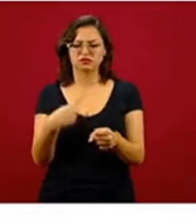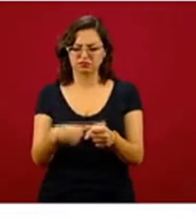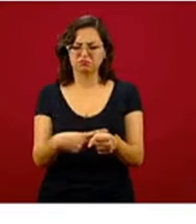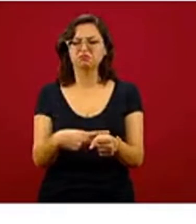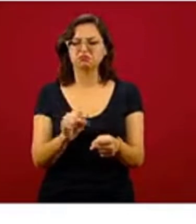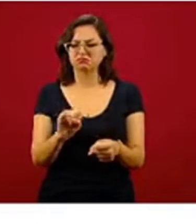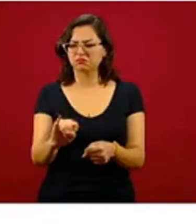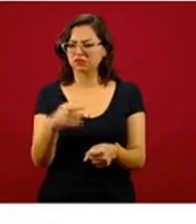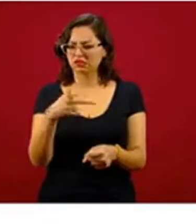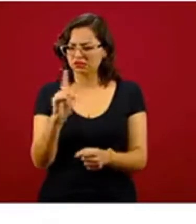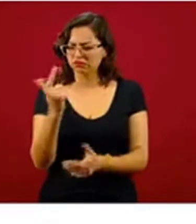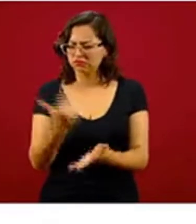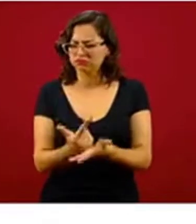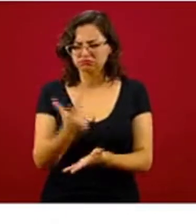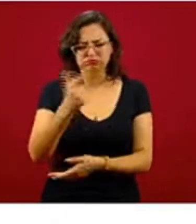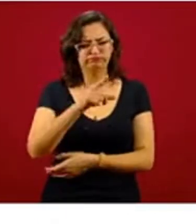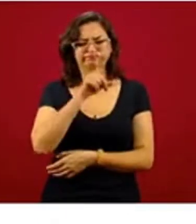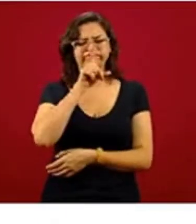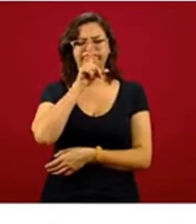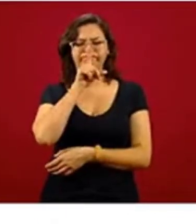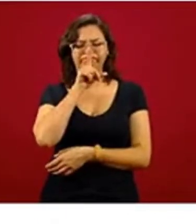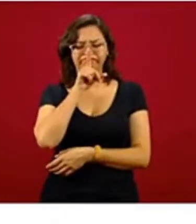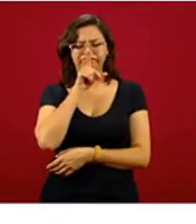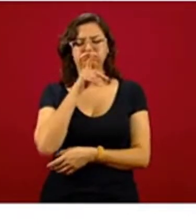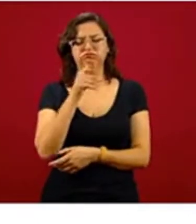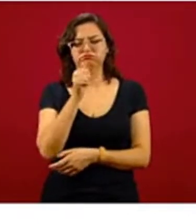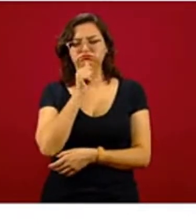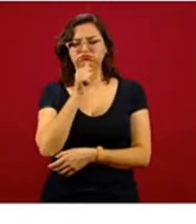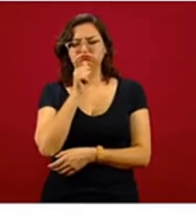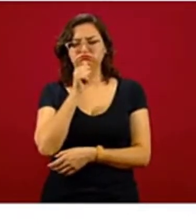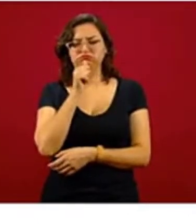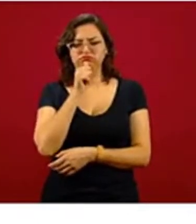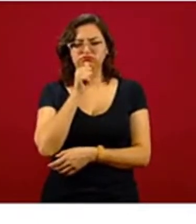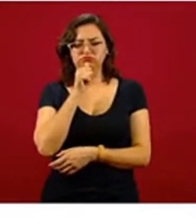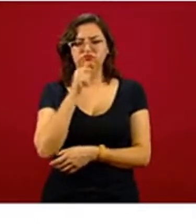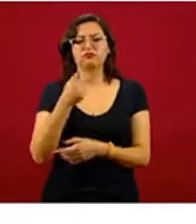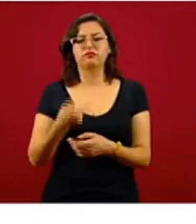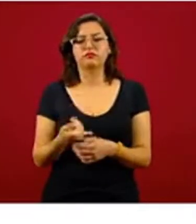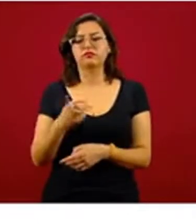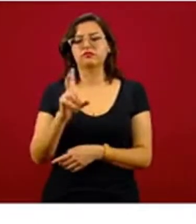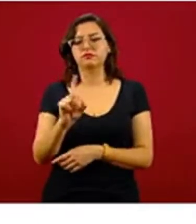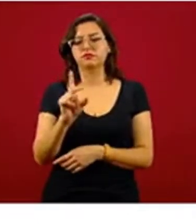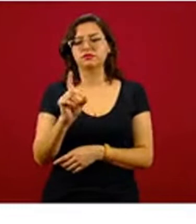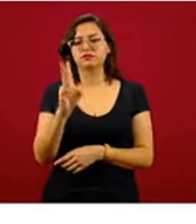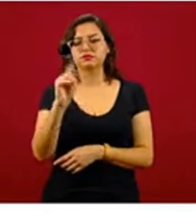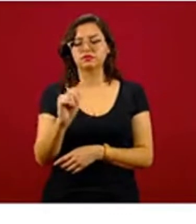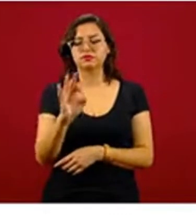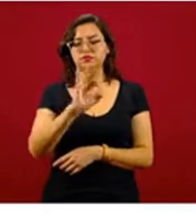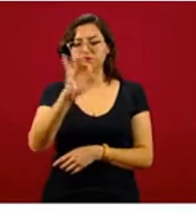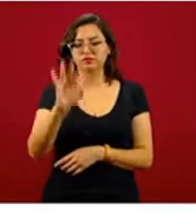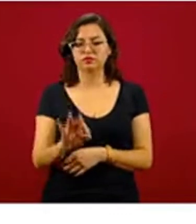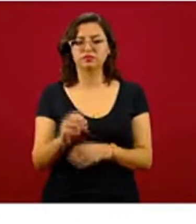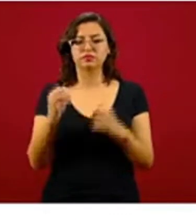pero todavía no están en un estado crítico, al corte de ayer fue del 39%, o sea,